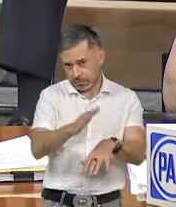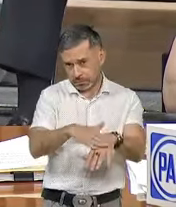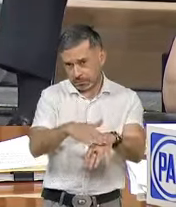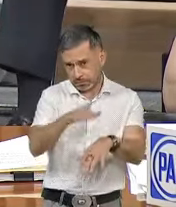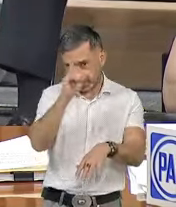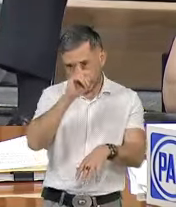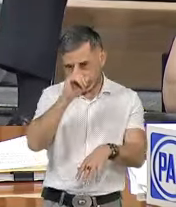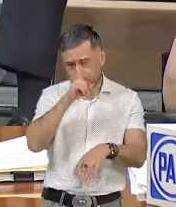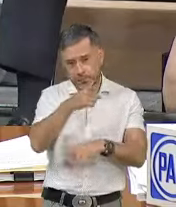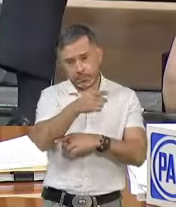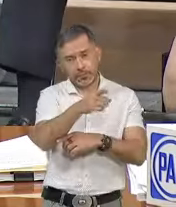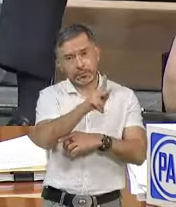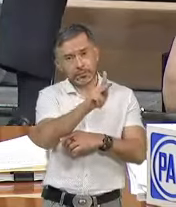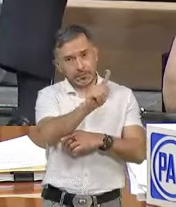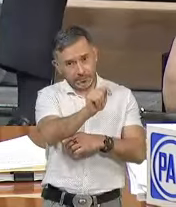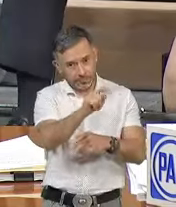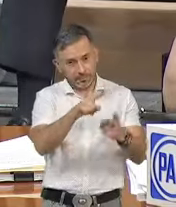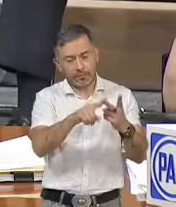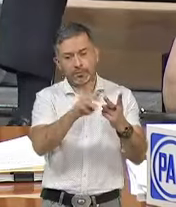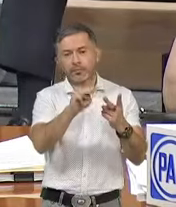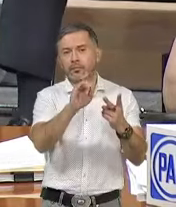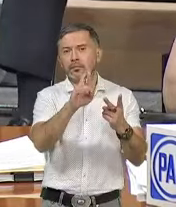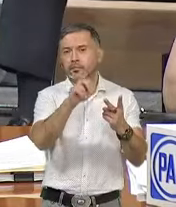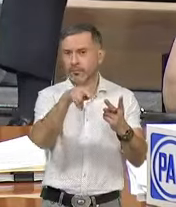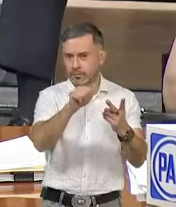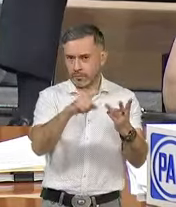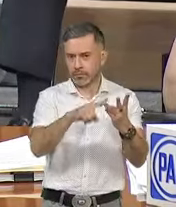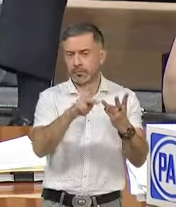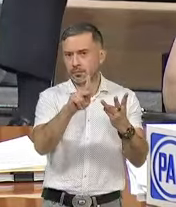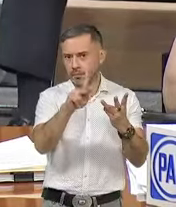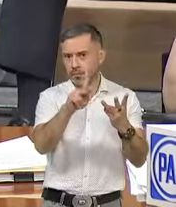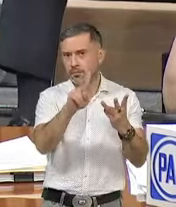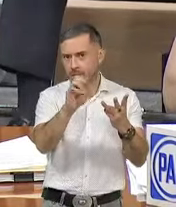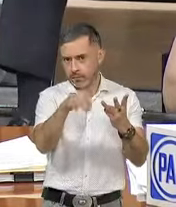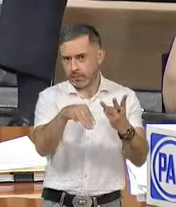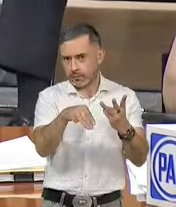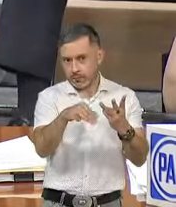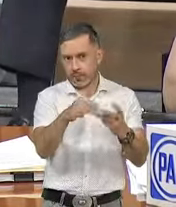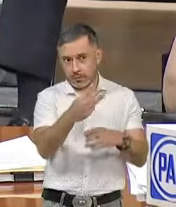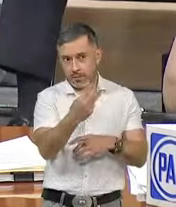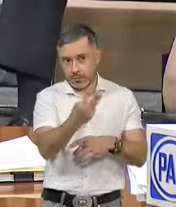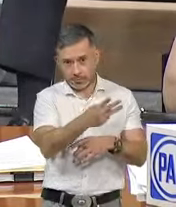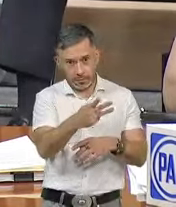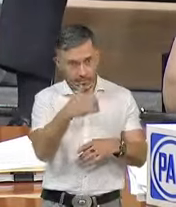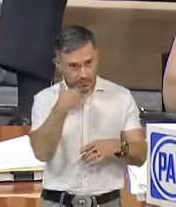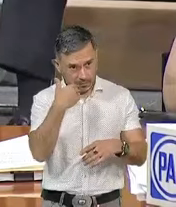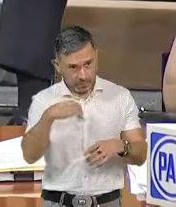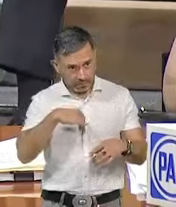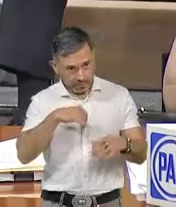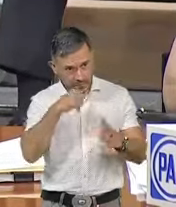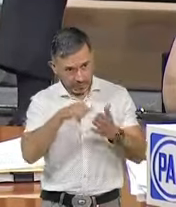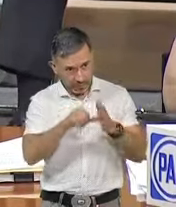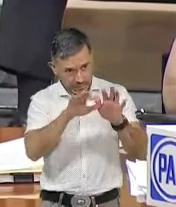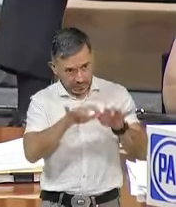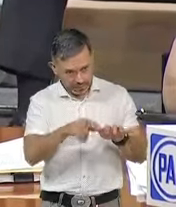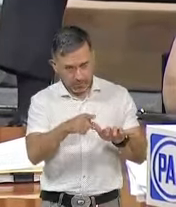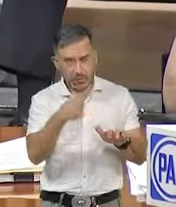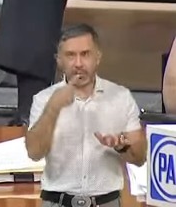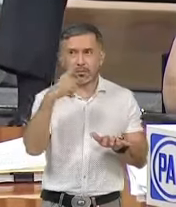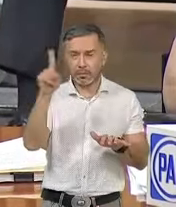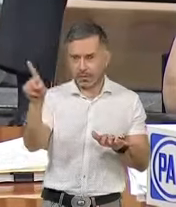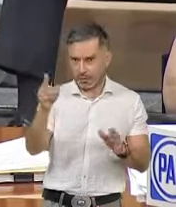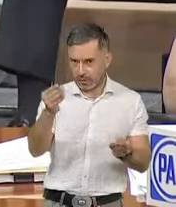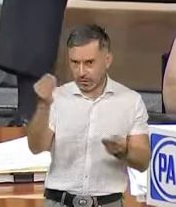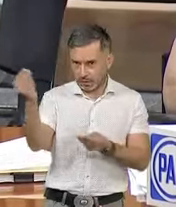el PT morena y el verde si tienen interés presente en una queja segundo sobre